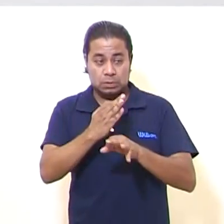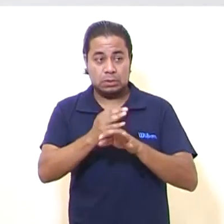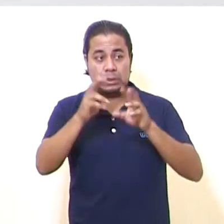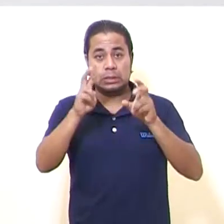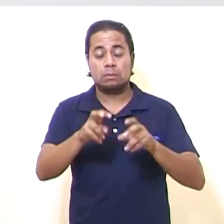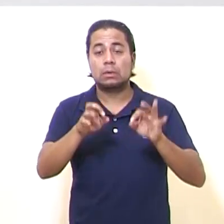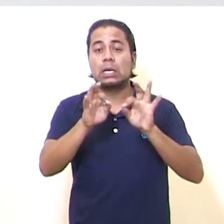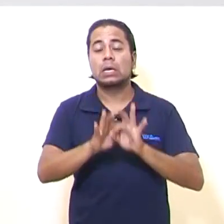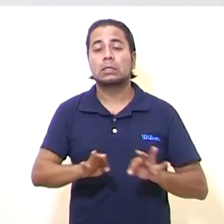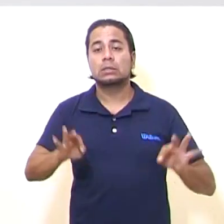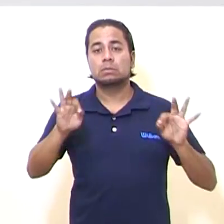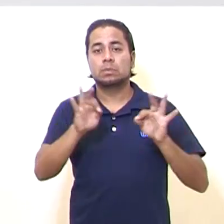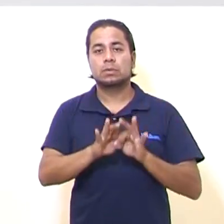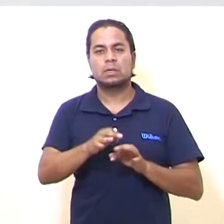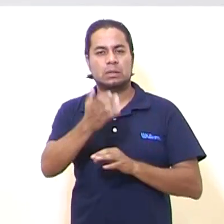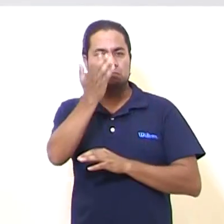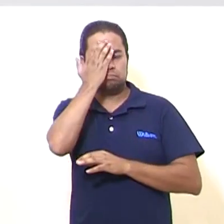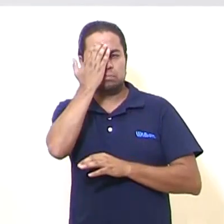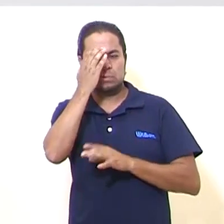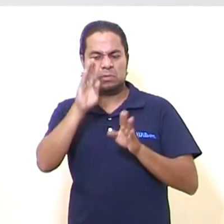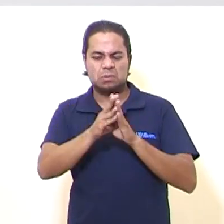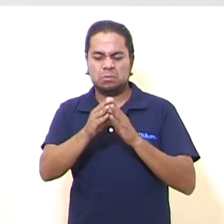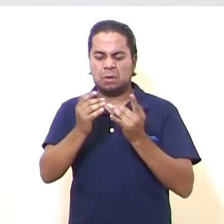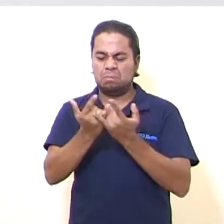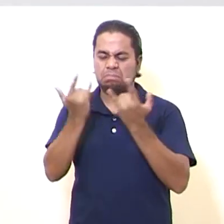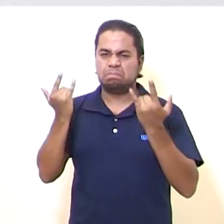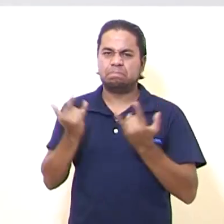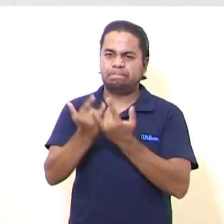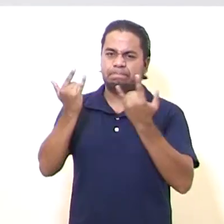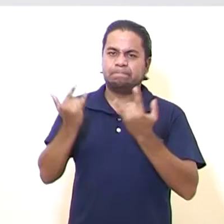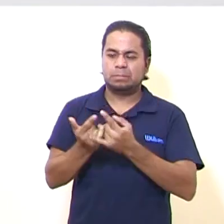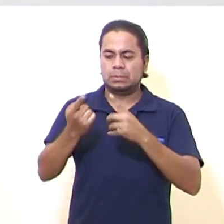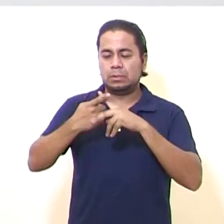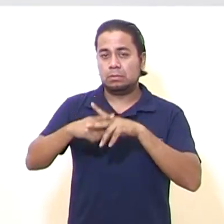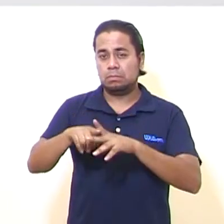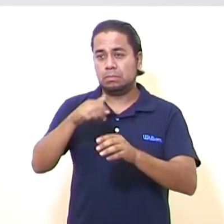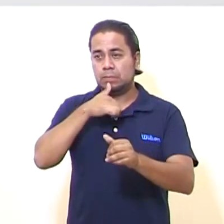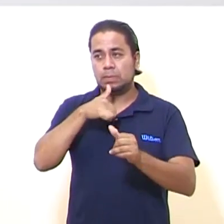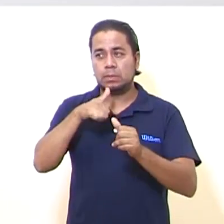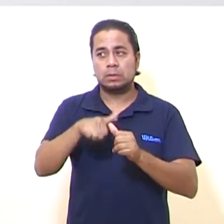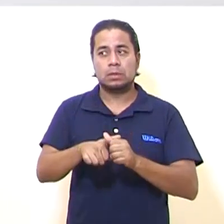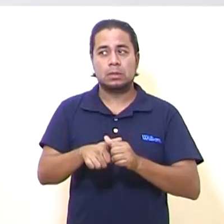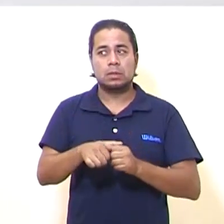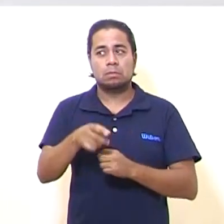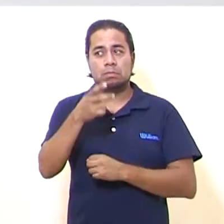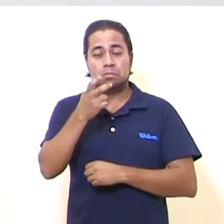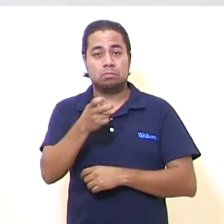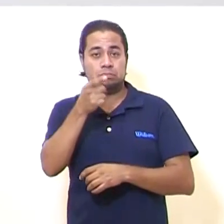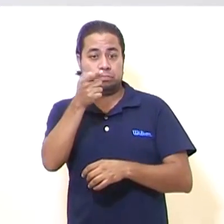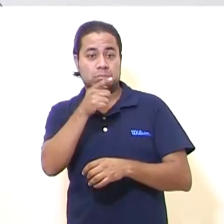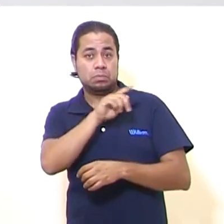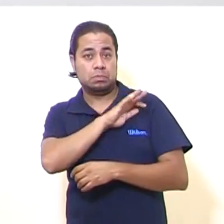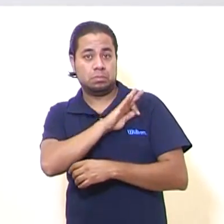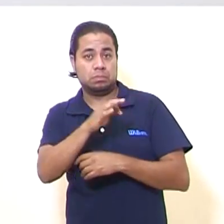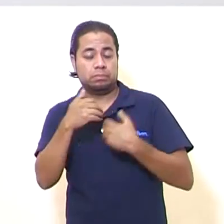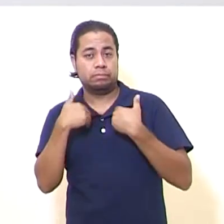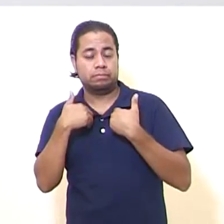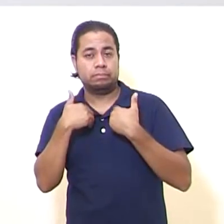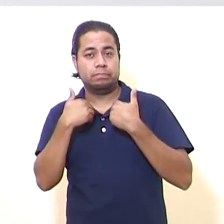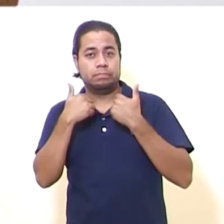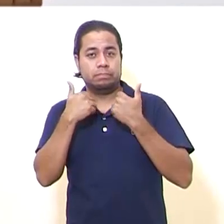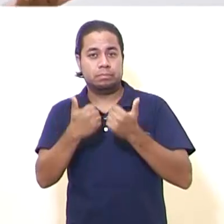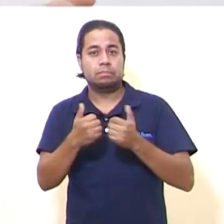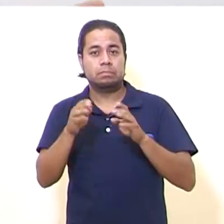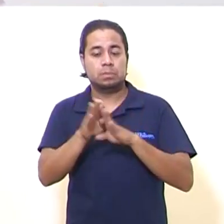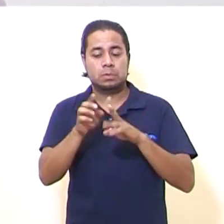muy importante conocer los antecedentes o la historia de las letras, porque así nos damos cuenta y entendemos de